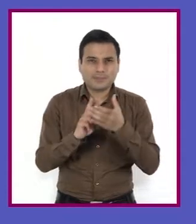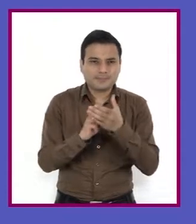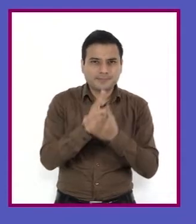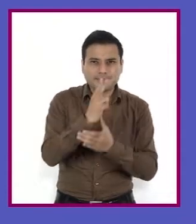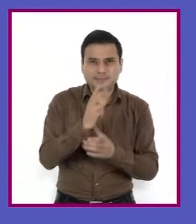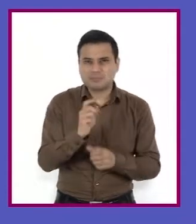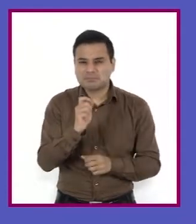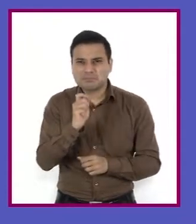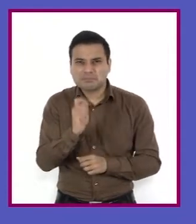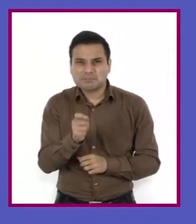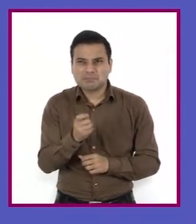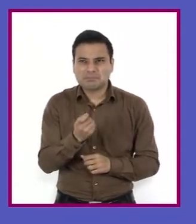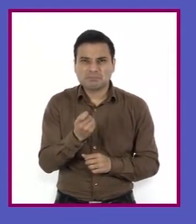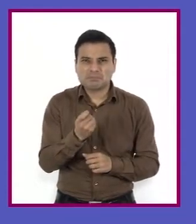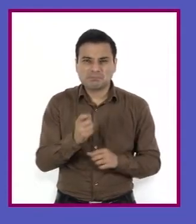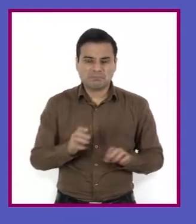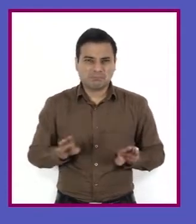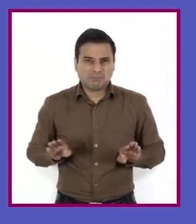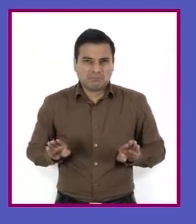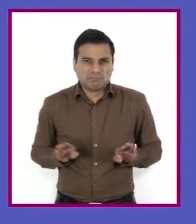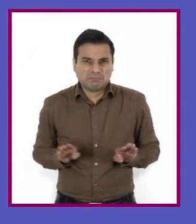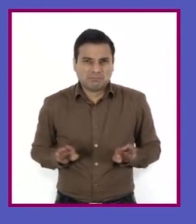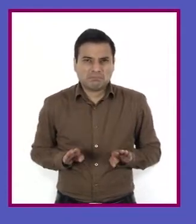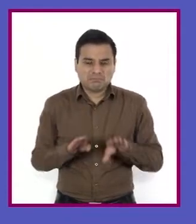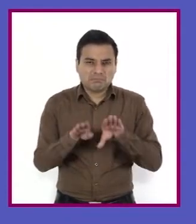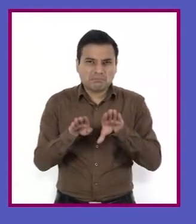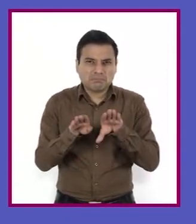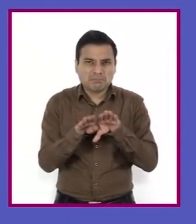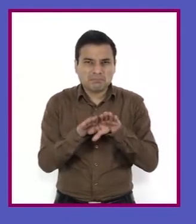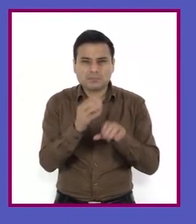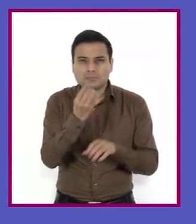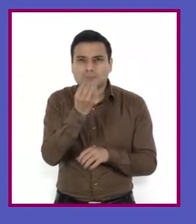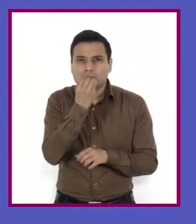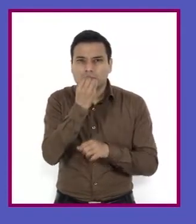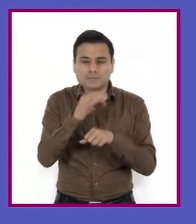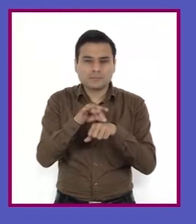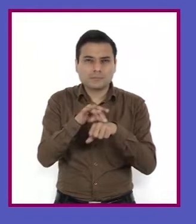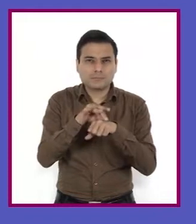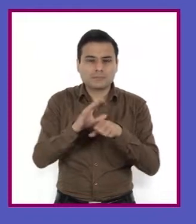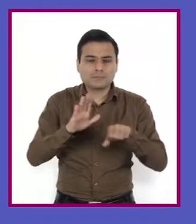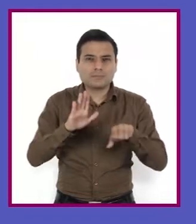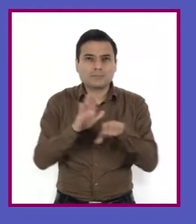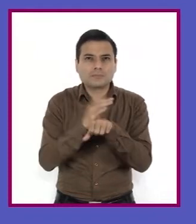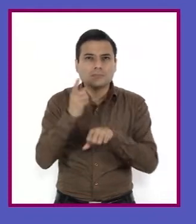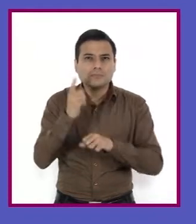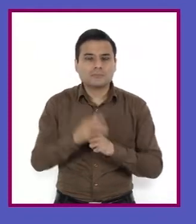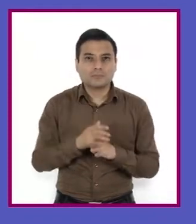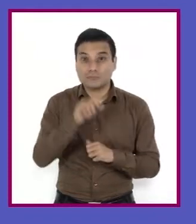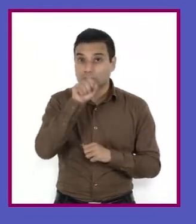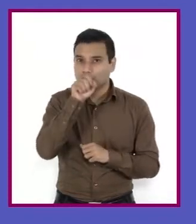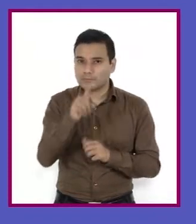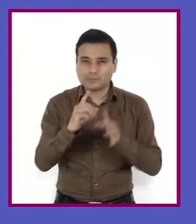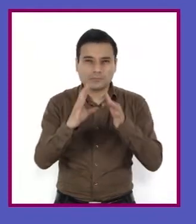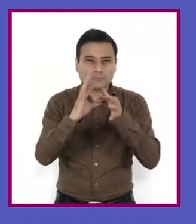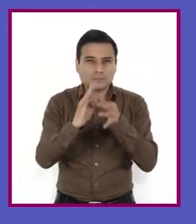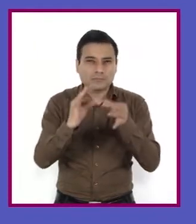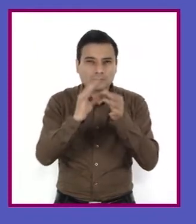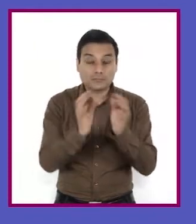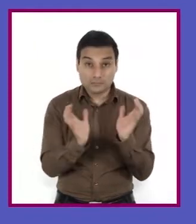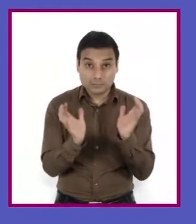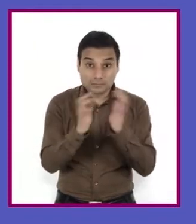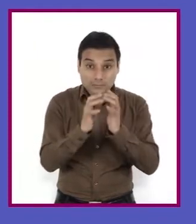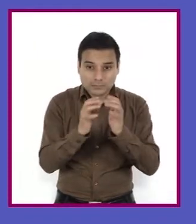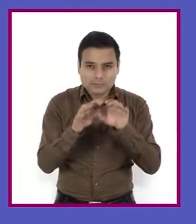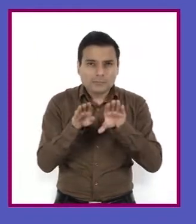plantas, cuáles son sus condiciones y por qué son carnívoras, además de decirnos sus mecanismos de captura y